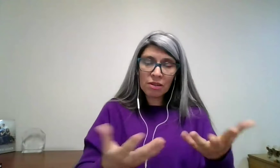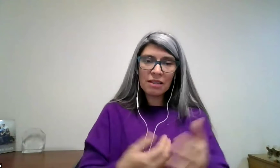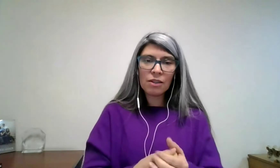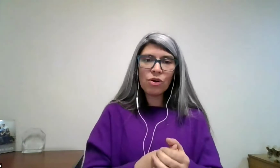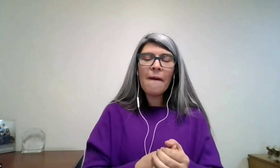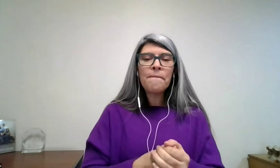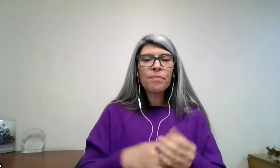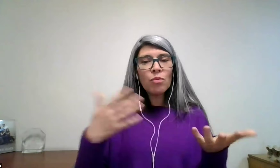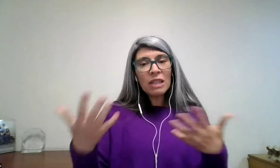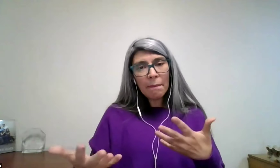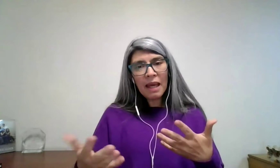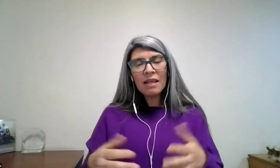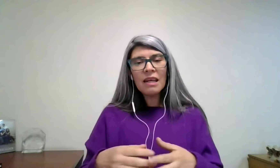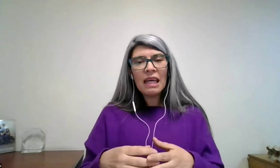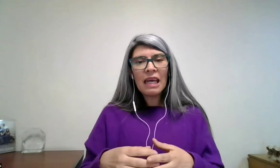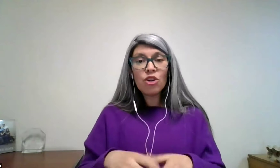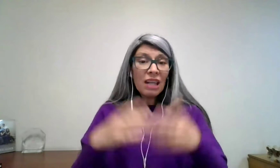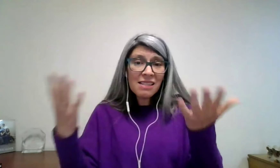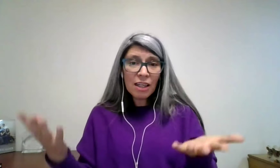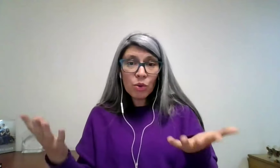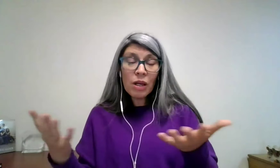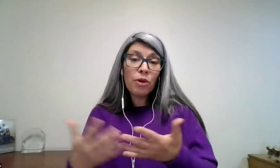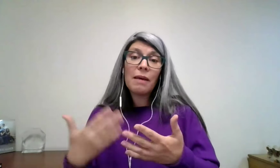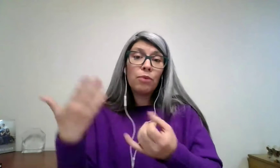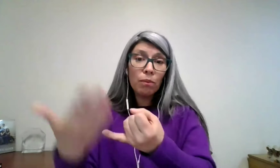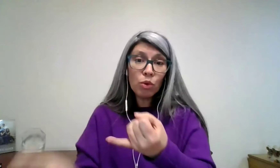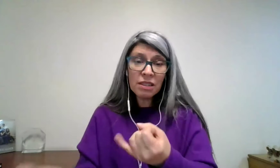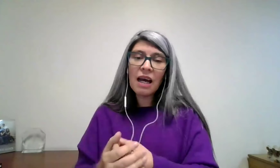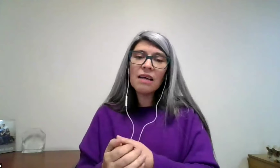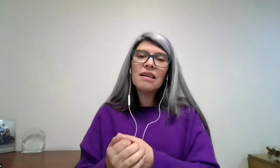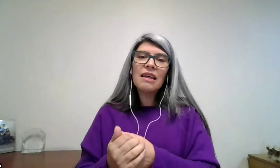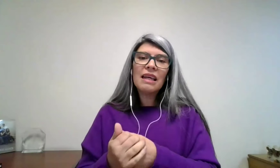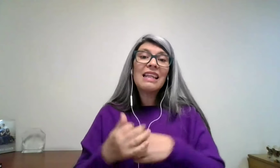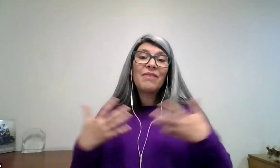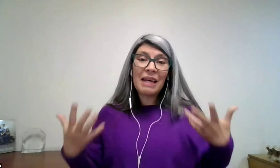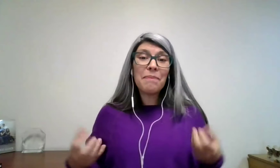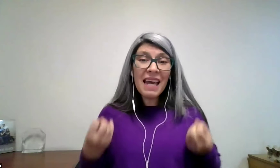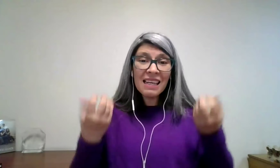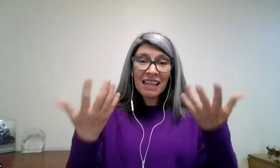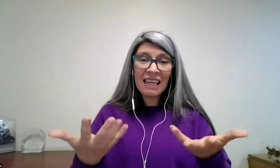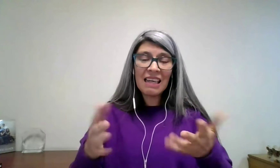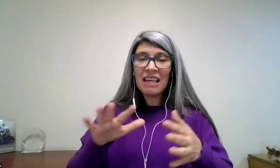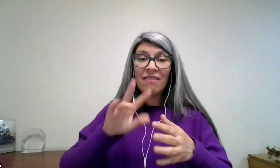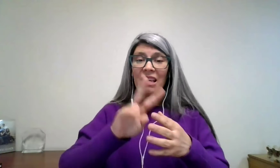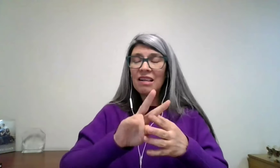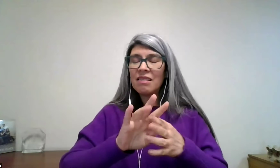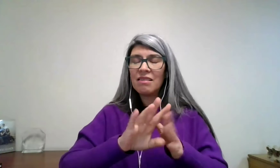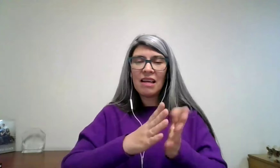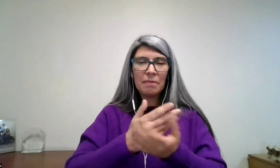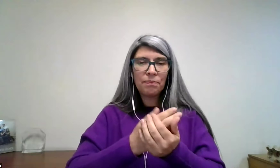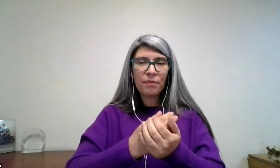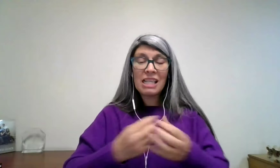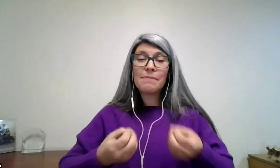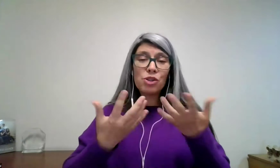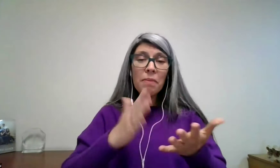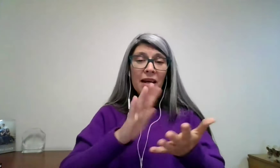narración, ¿cierto? Como también en otras asignaturas, por ejemplo, en música, Tal vez también